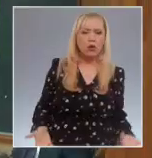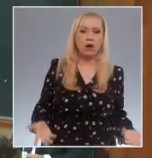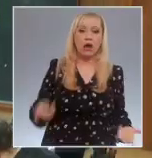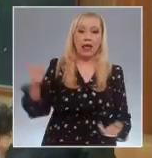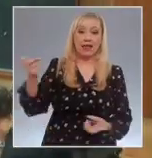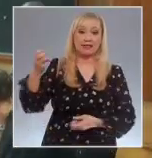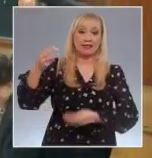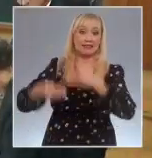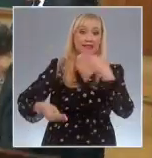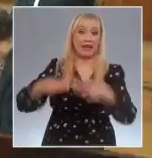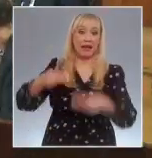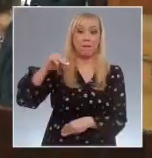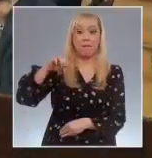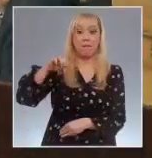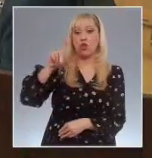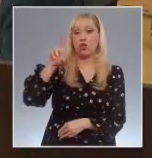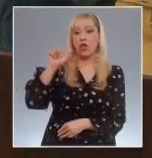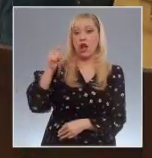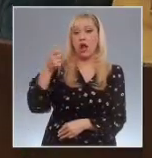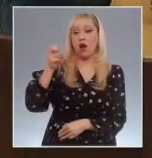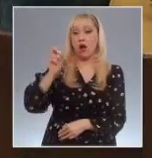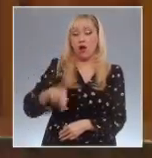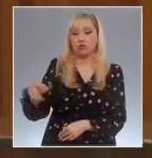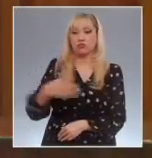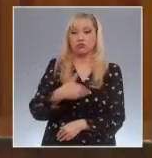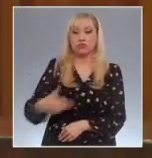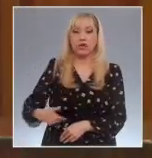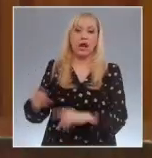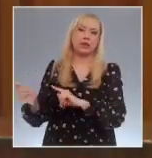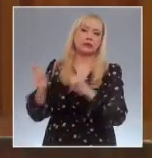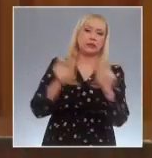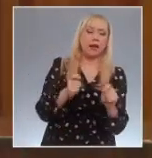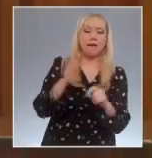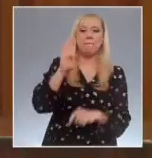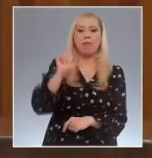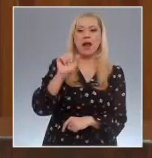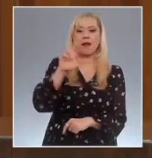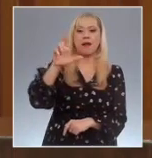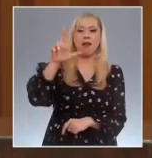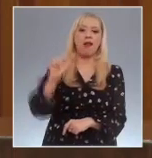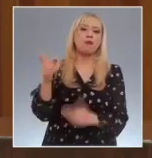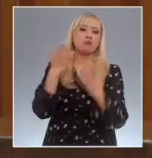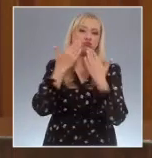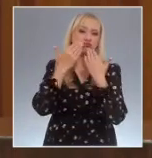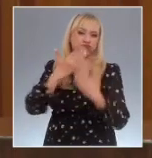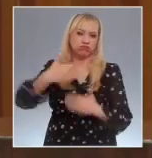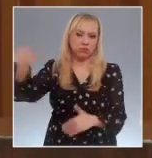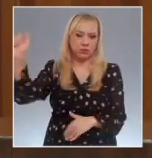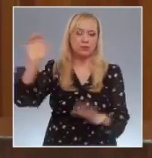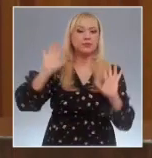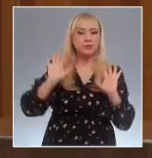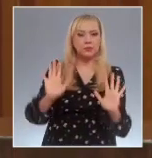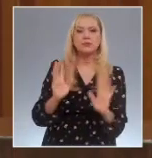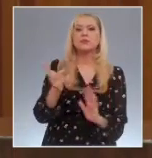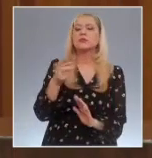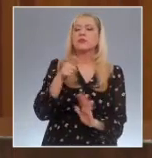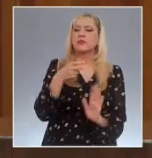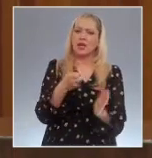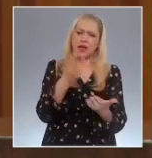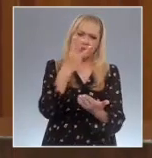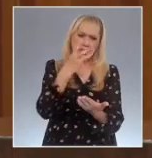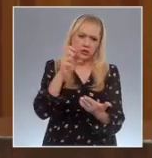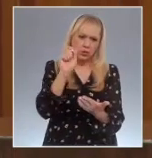sesión el magistrado Felipe Fuentes Barrera. En el juicio de la ciudadanía 321 de este año se resuelve.